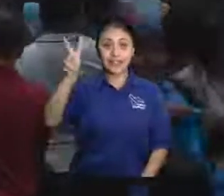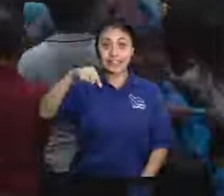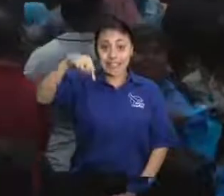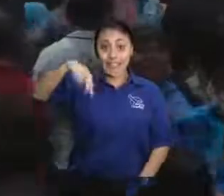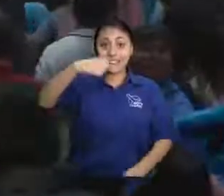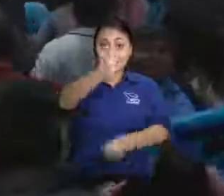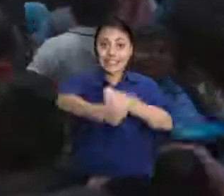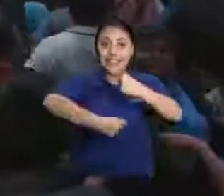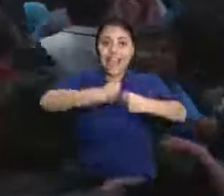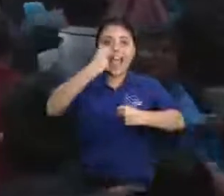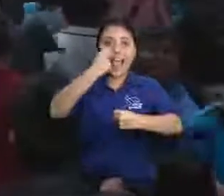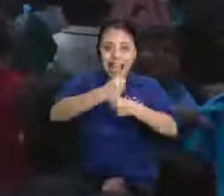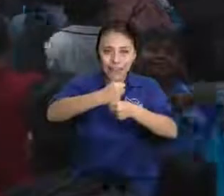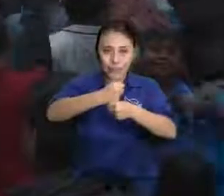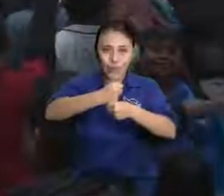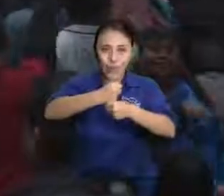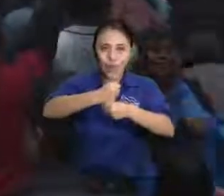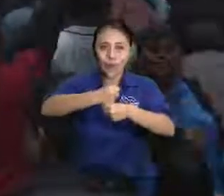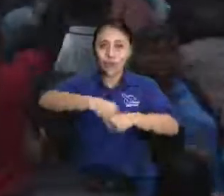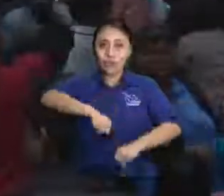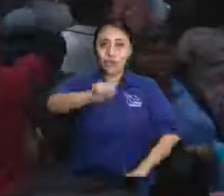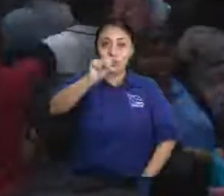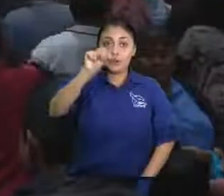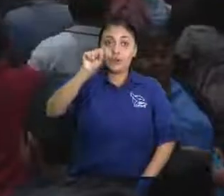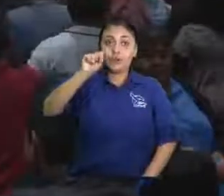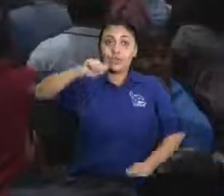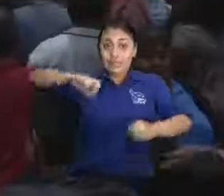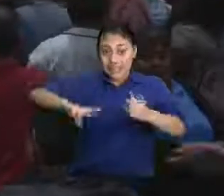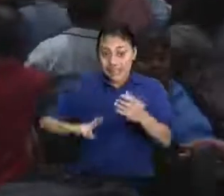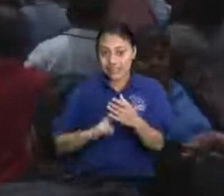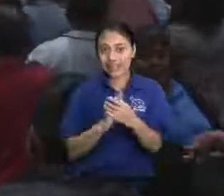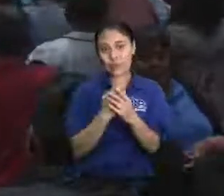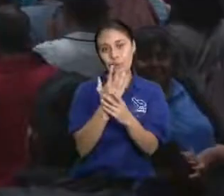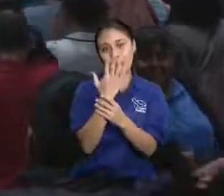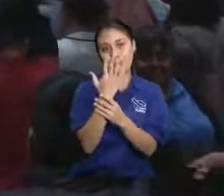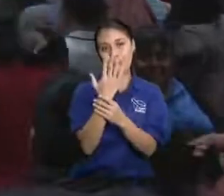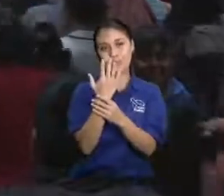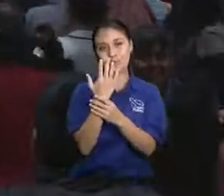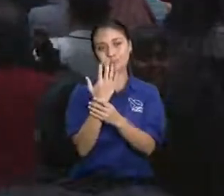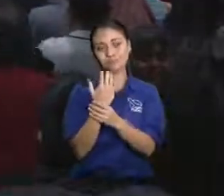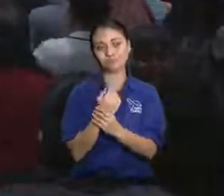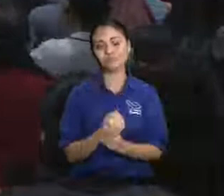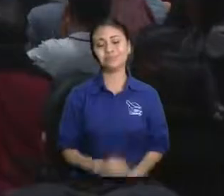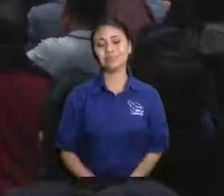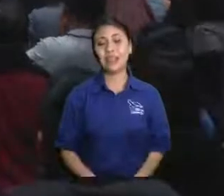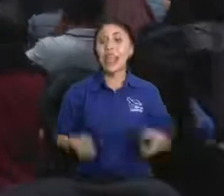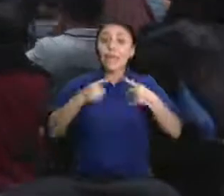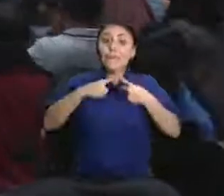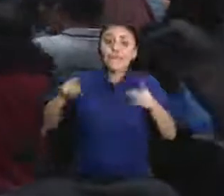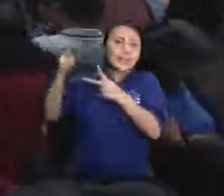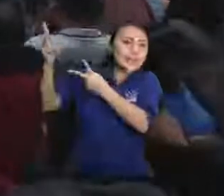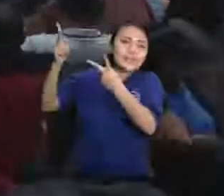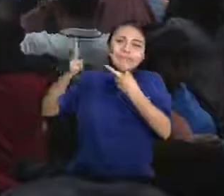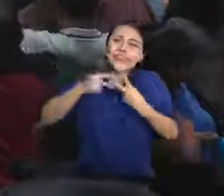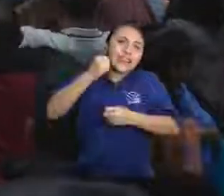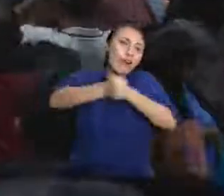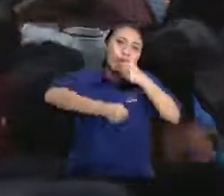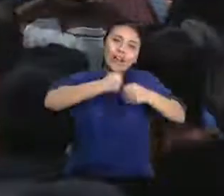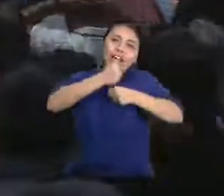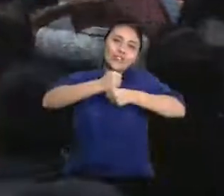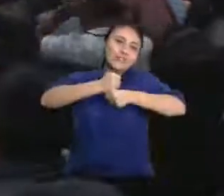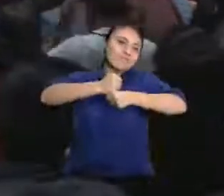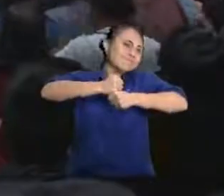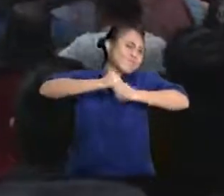era el último viernes del año del renuevo, pero viene un año